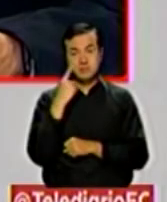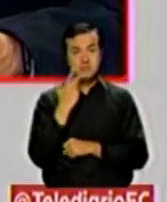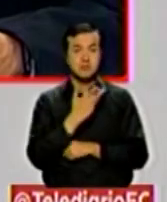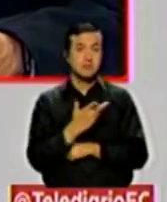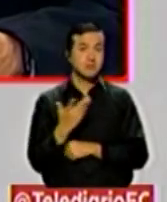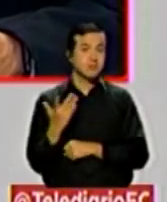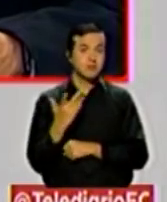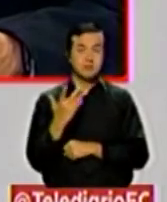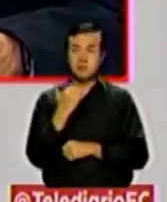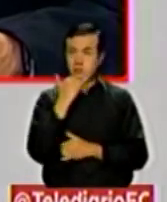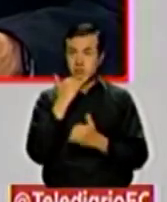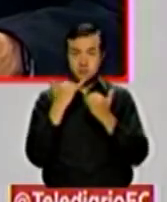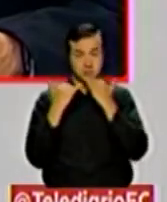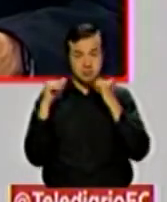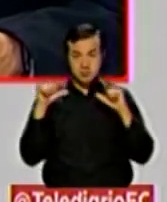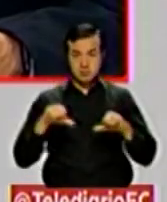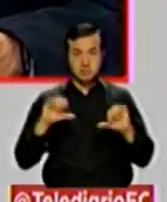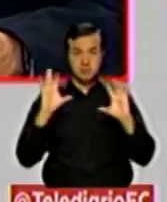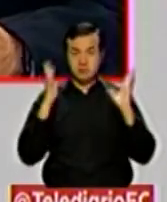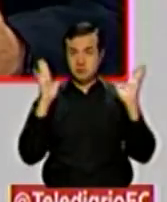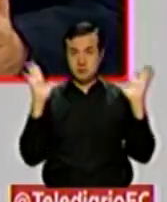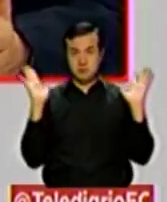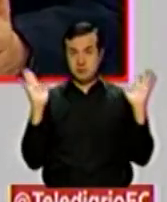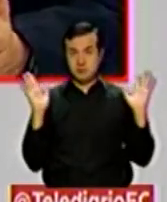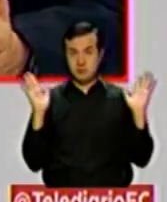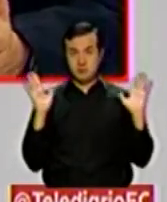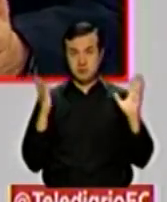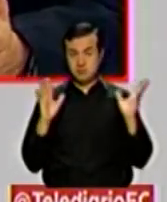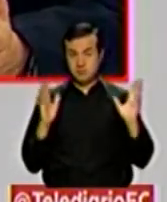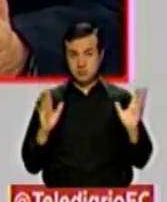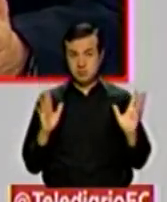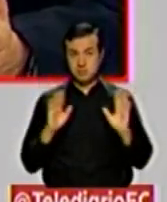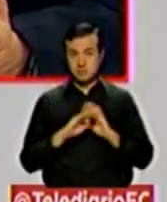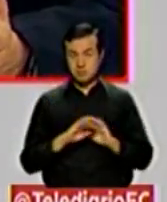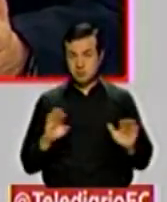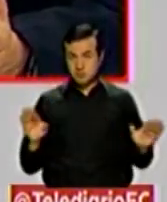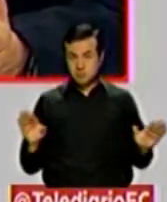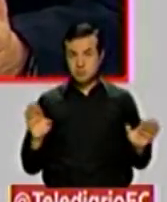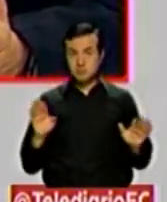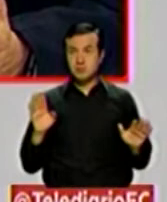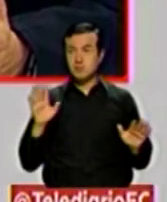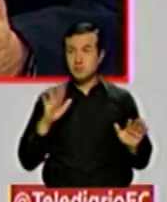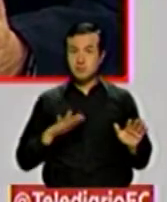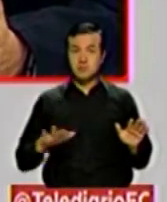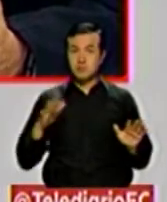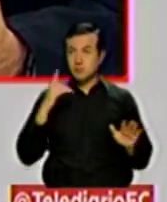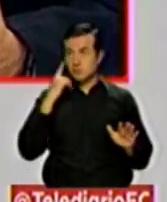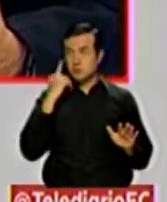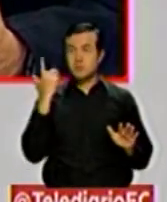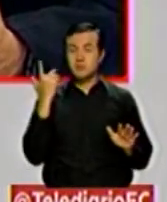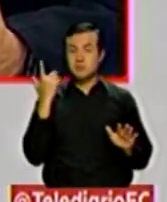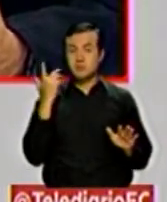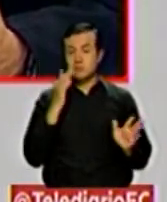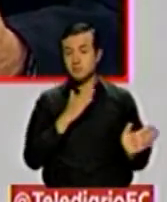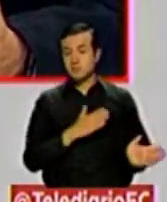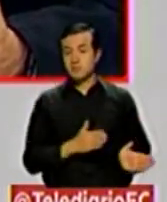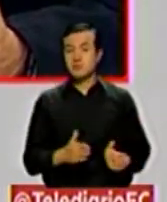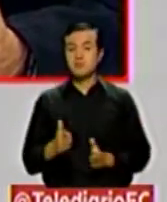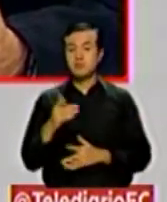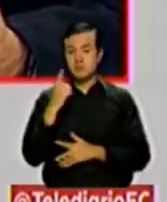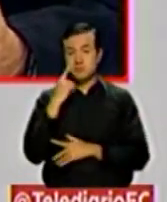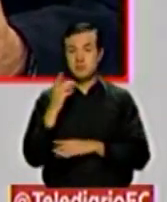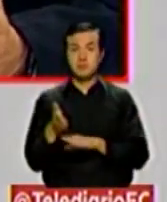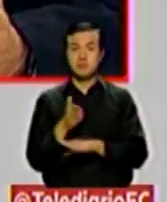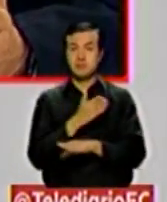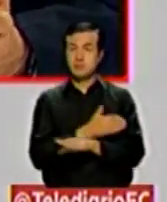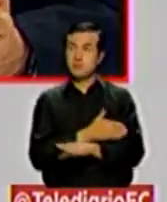es ilegal tener una circunstancia así. Lo que sucede es que antes de